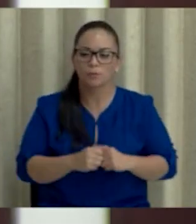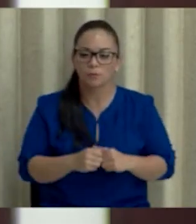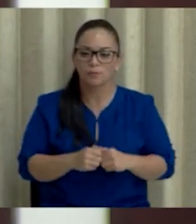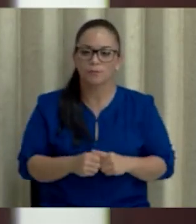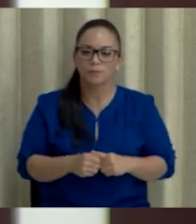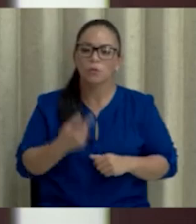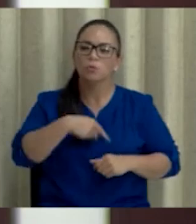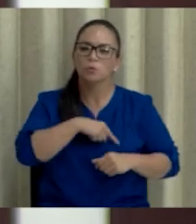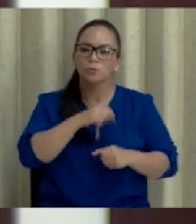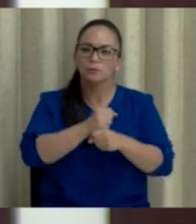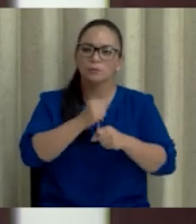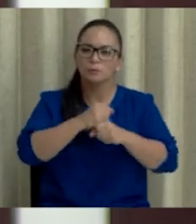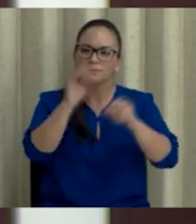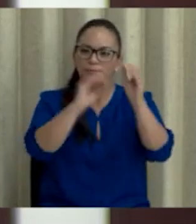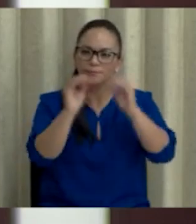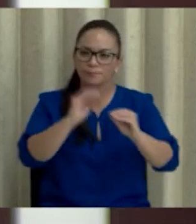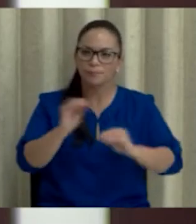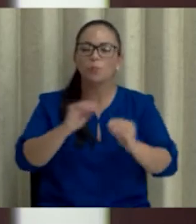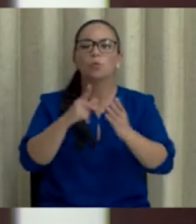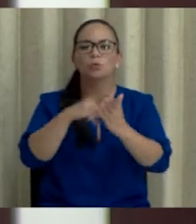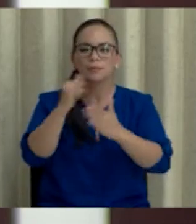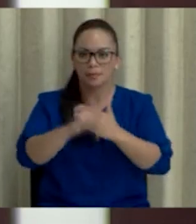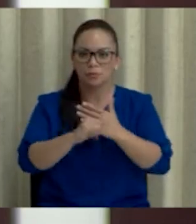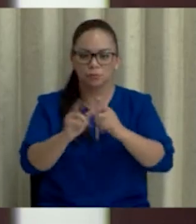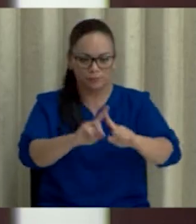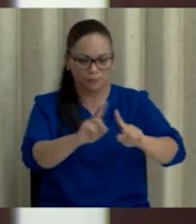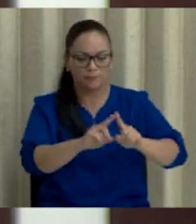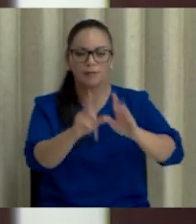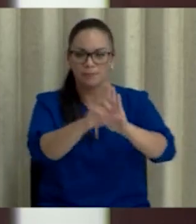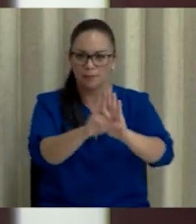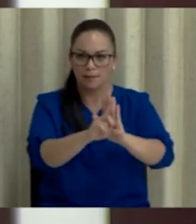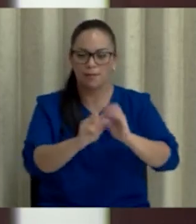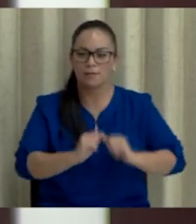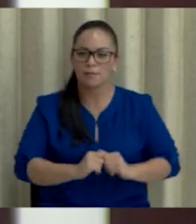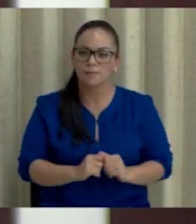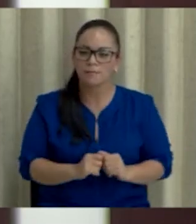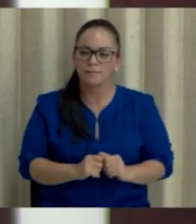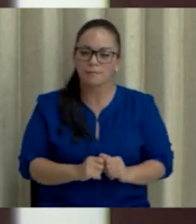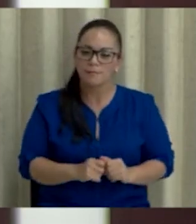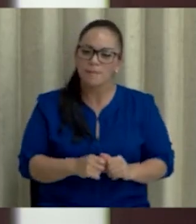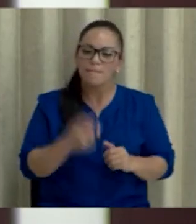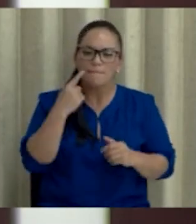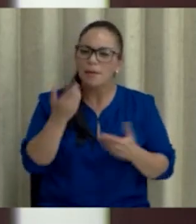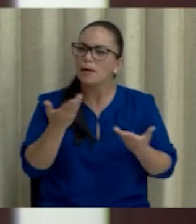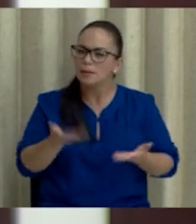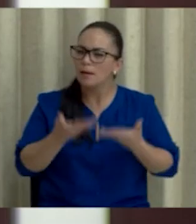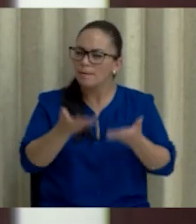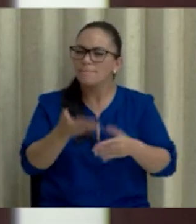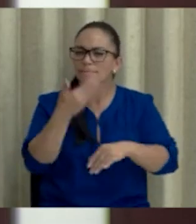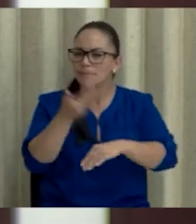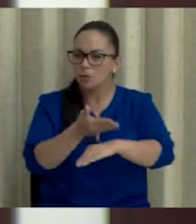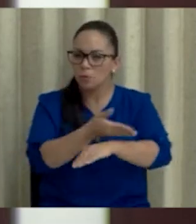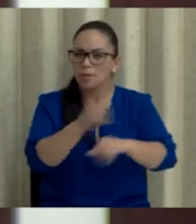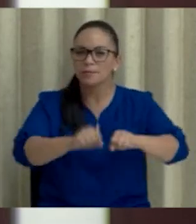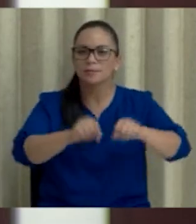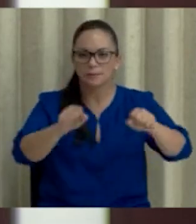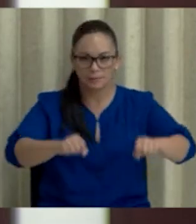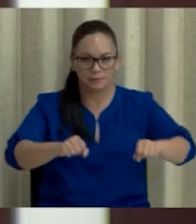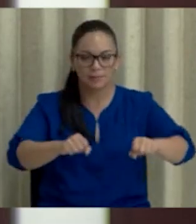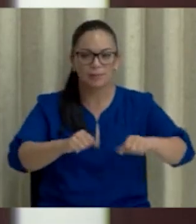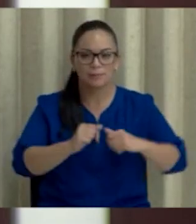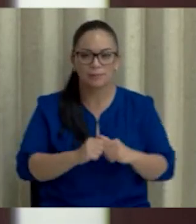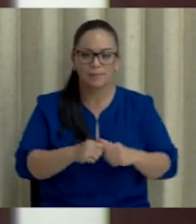confección de proyectos de ley que tiendan a mejorar el tema de